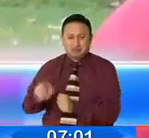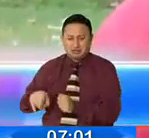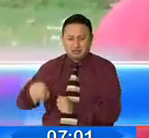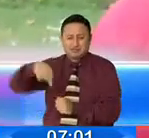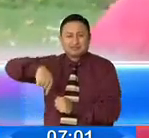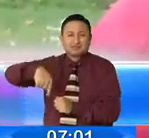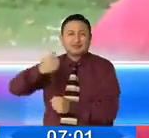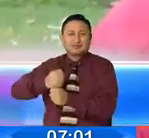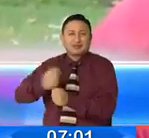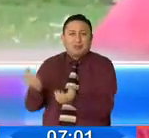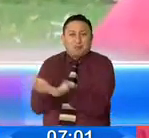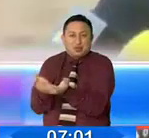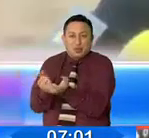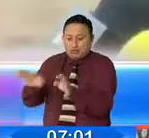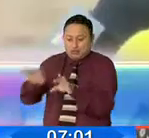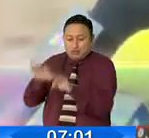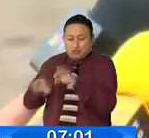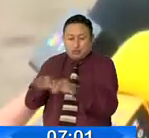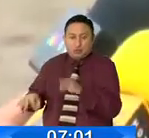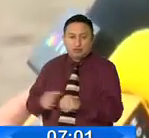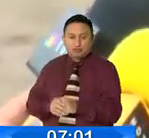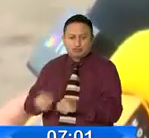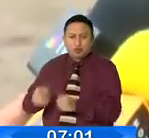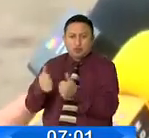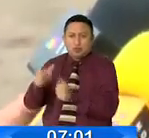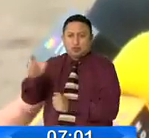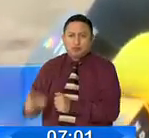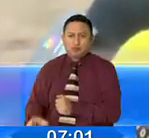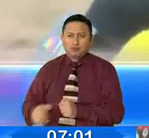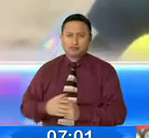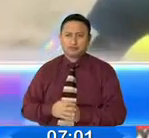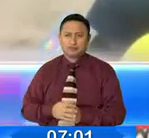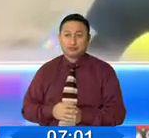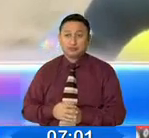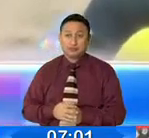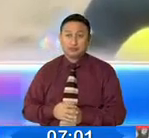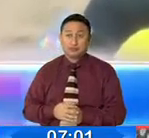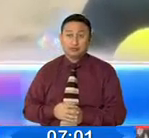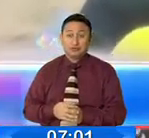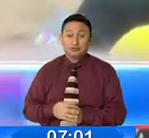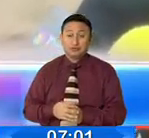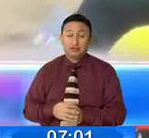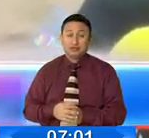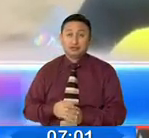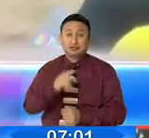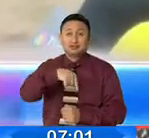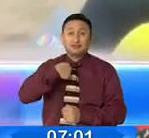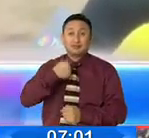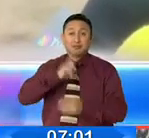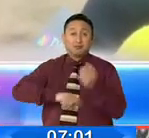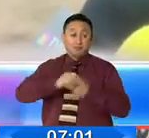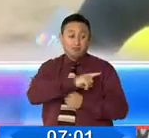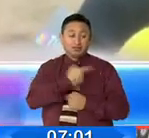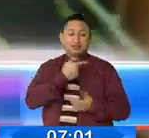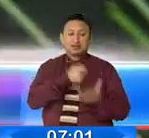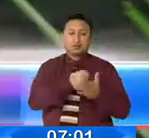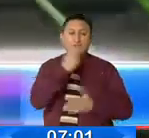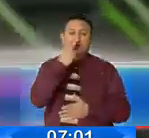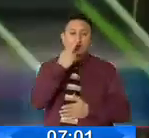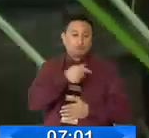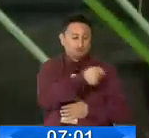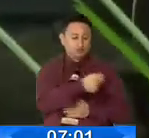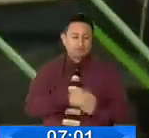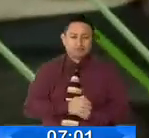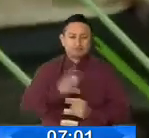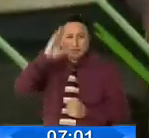chatarrería, sí, ¿no? Ahí trabajaba. Sí, era buena gente, el señor saludador, todo, él sabía venir aquí donde mi hermana a comprar cigarrillos. La policía